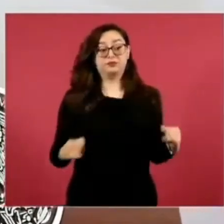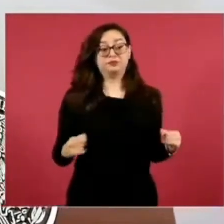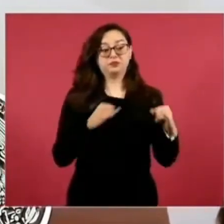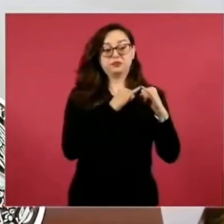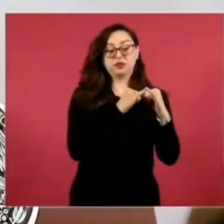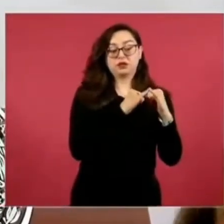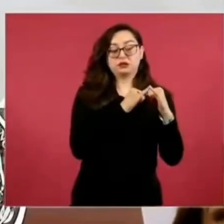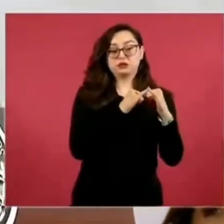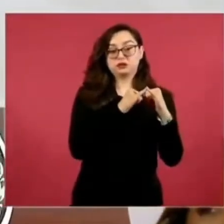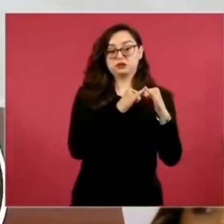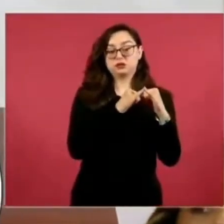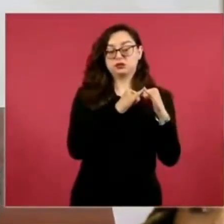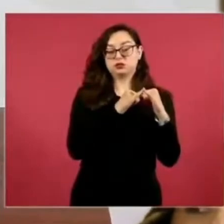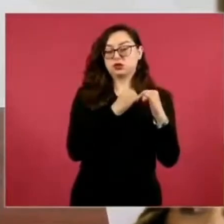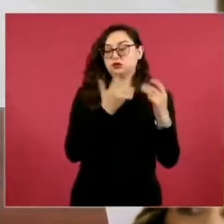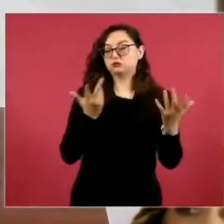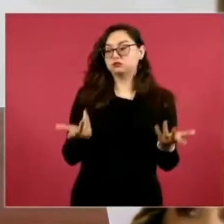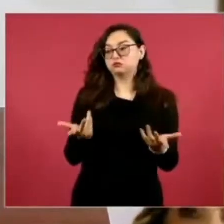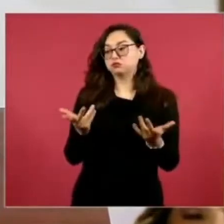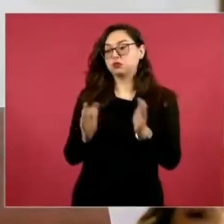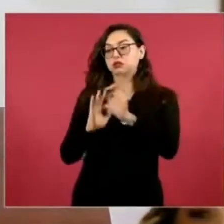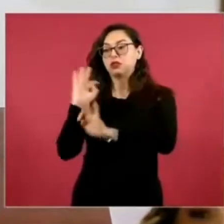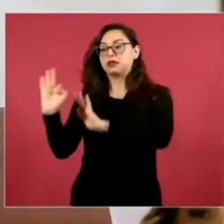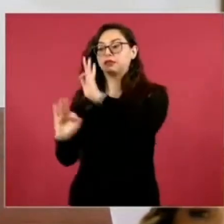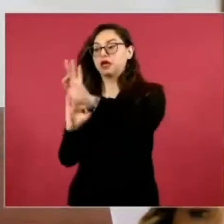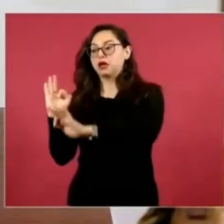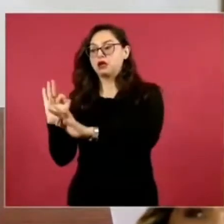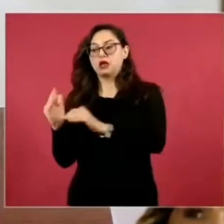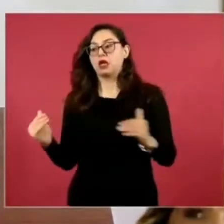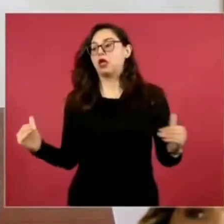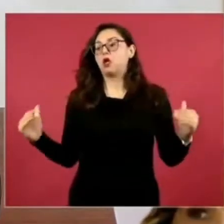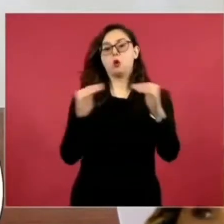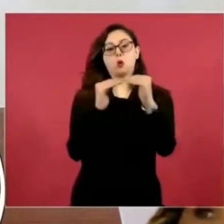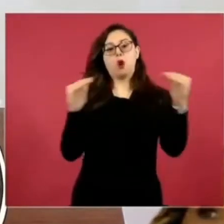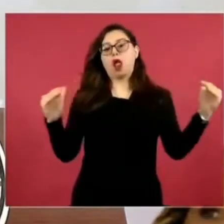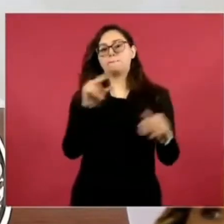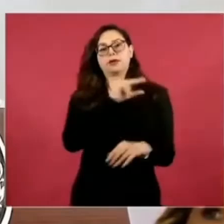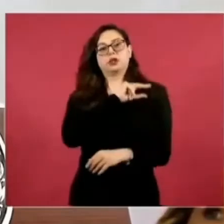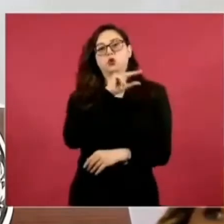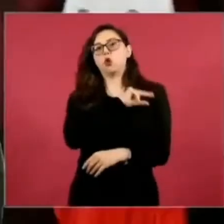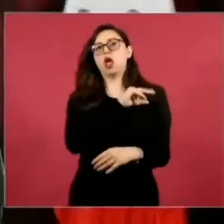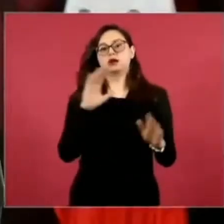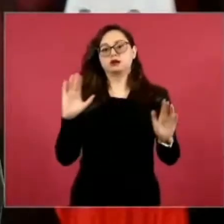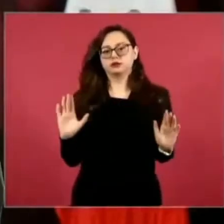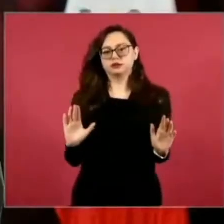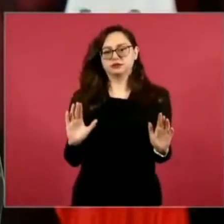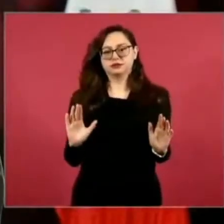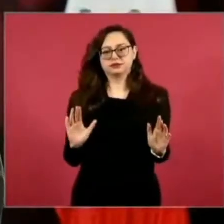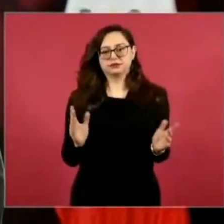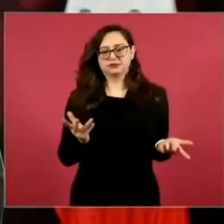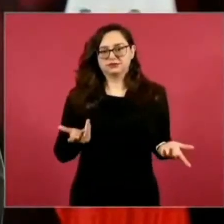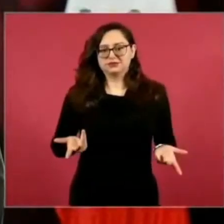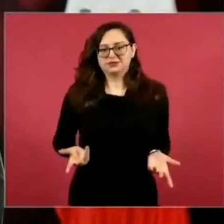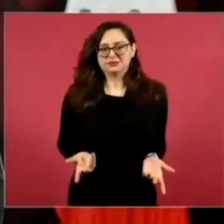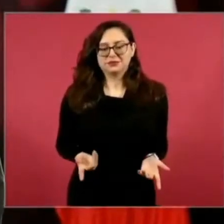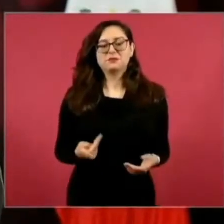igual que si fuese una empresa particular, y tiene más